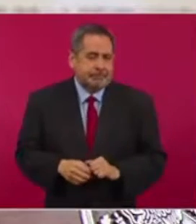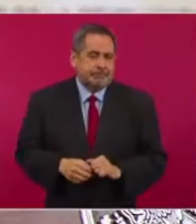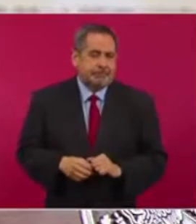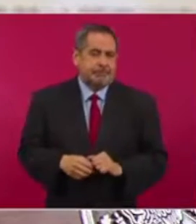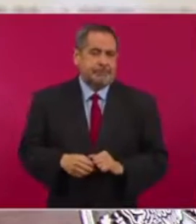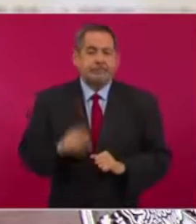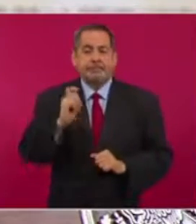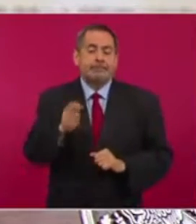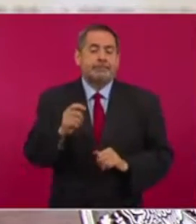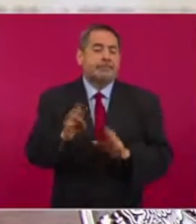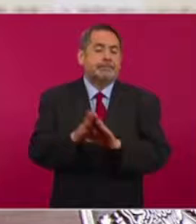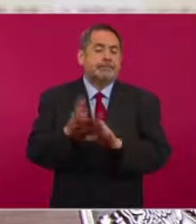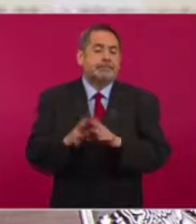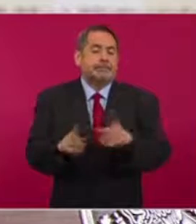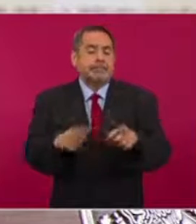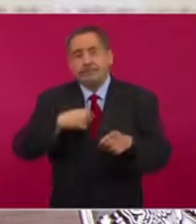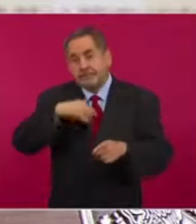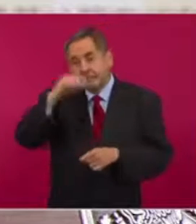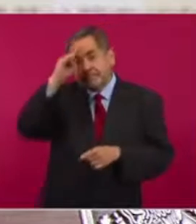un asunto